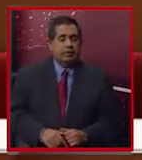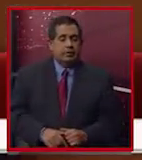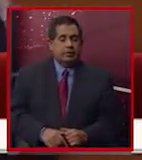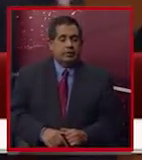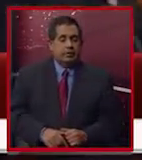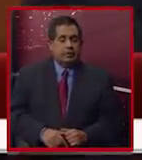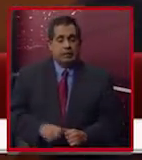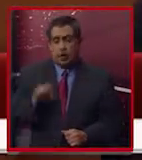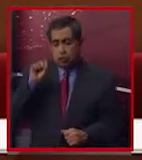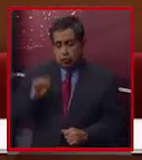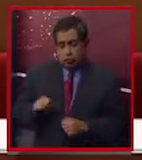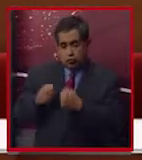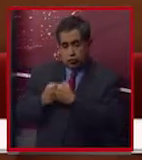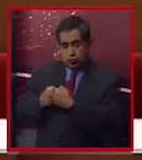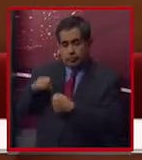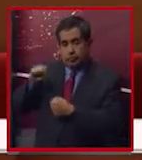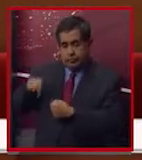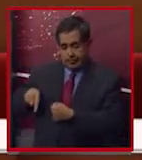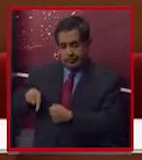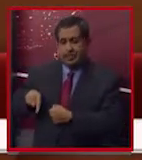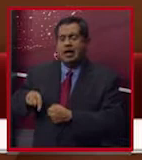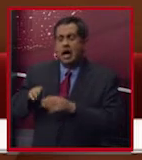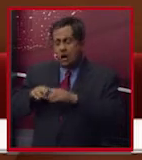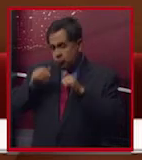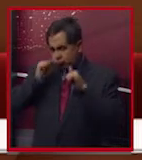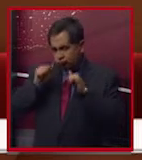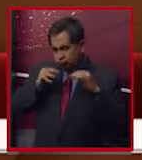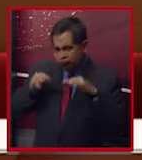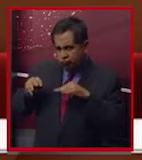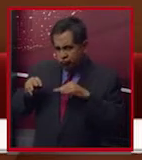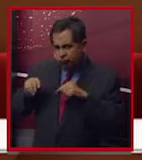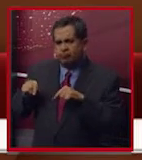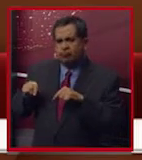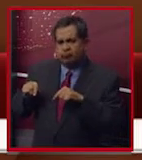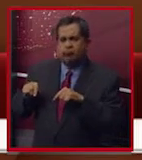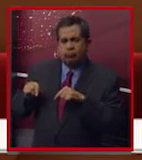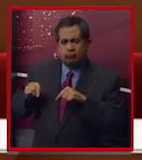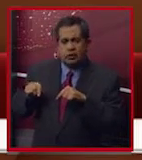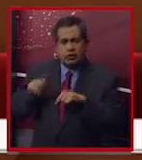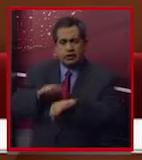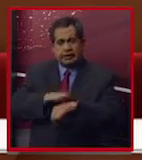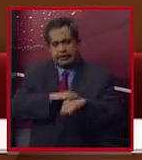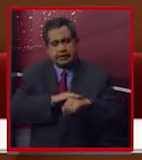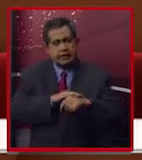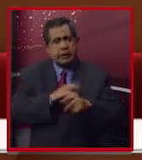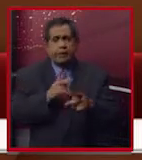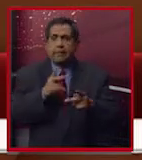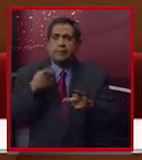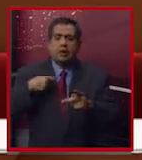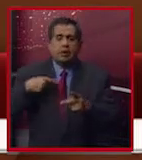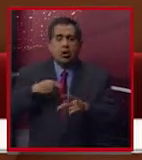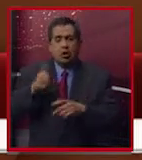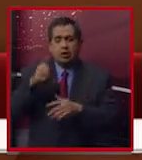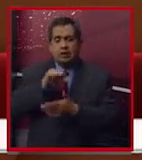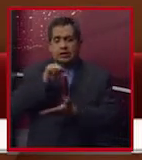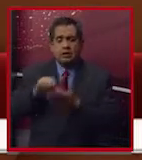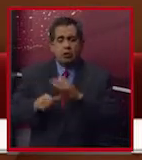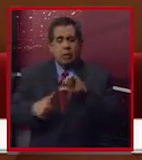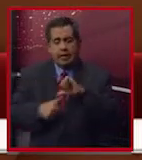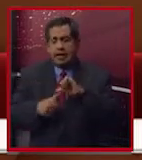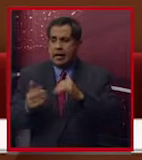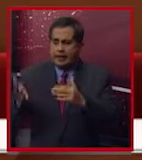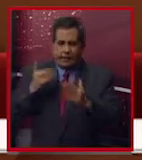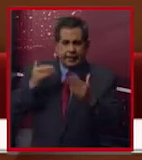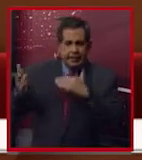La frontera sur ha captado nuestra permanente atención. He traído a los ombudsperson de Centroamérica a tener